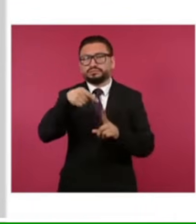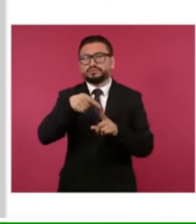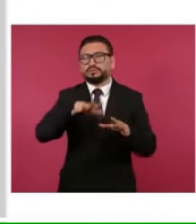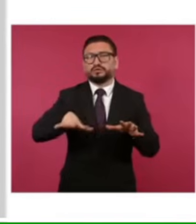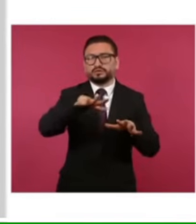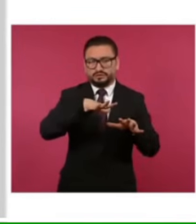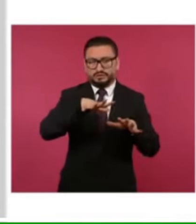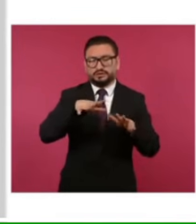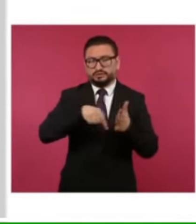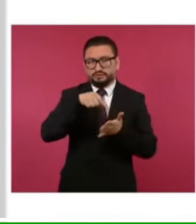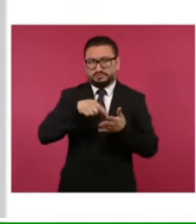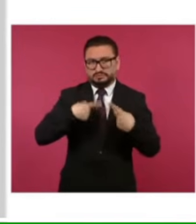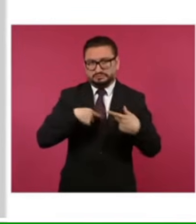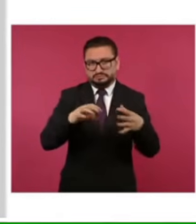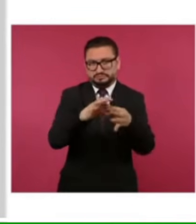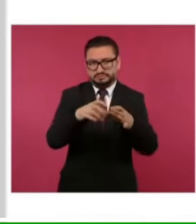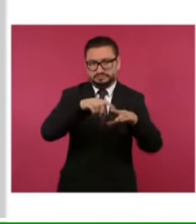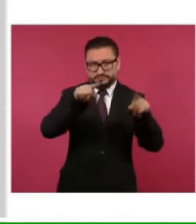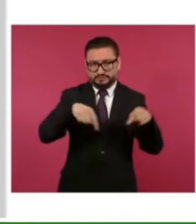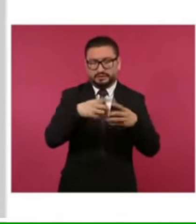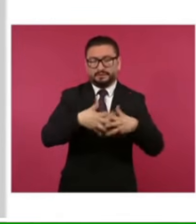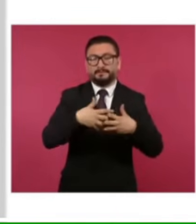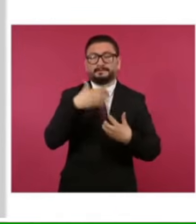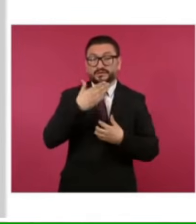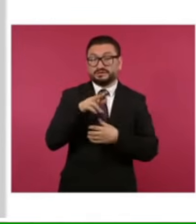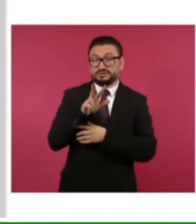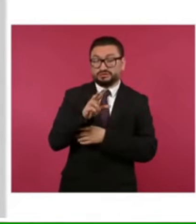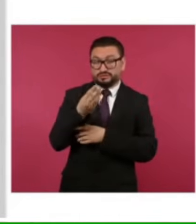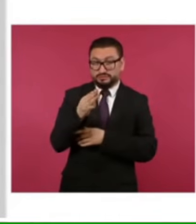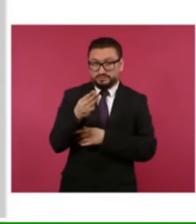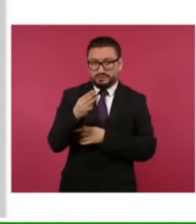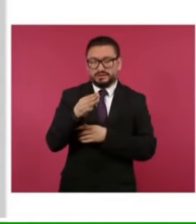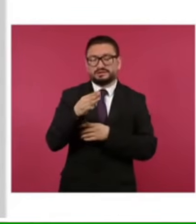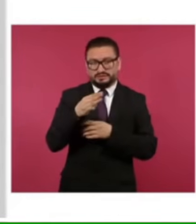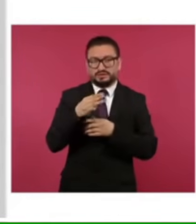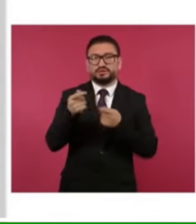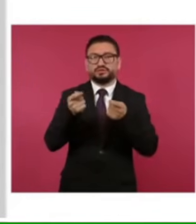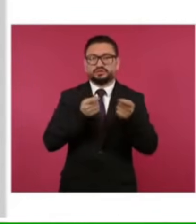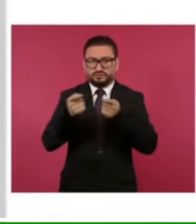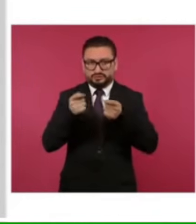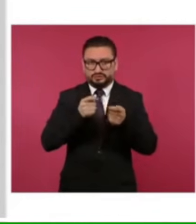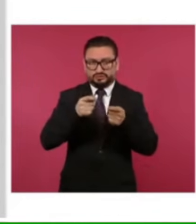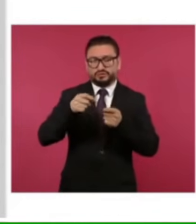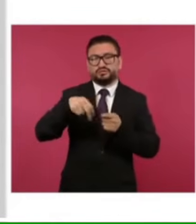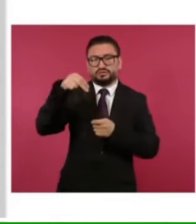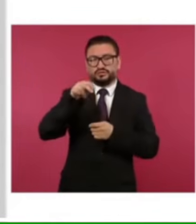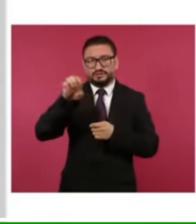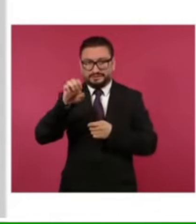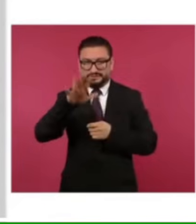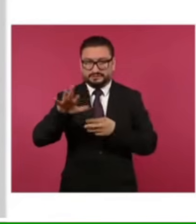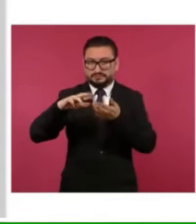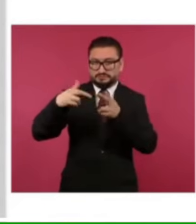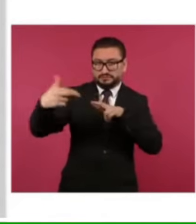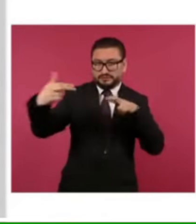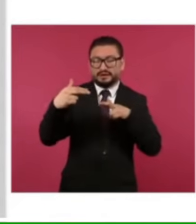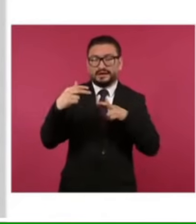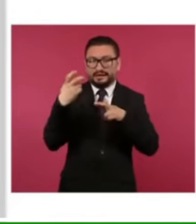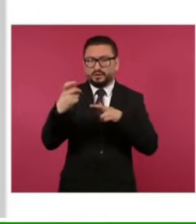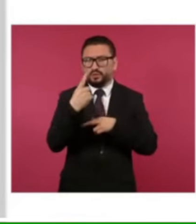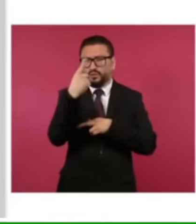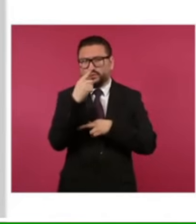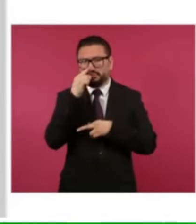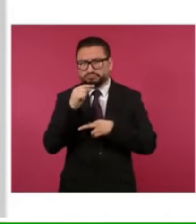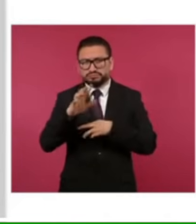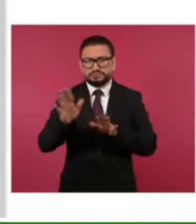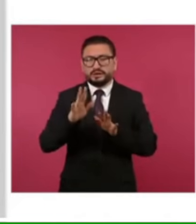específicamente a los usuarios que dependen de ella. Para el 18 de mayo, en la zona de la Gerencia de Control Regional Noroeste, una de las líneas de transmisión quedó fuera de